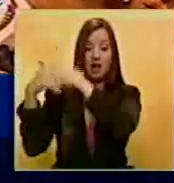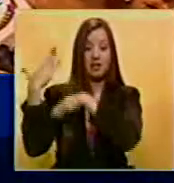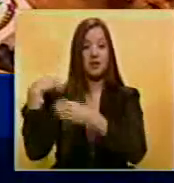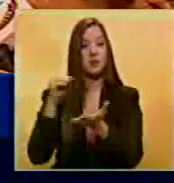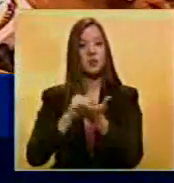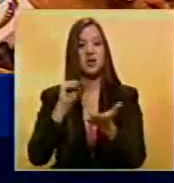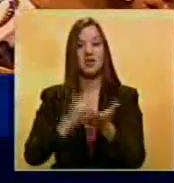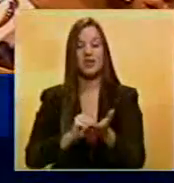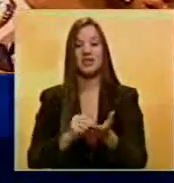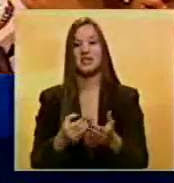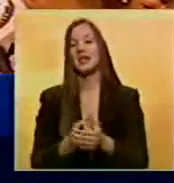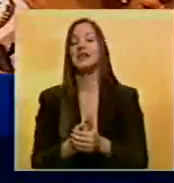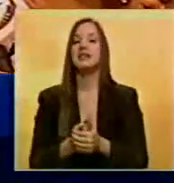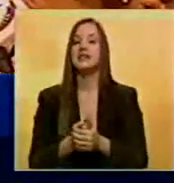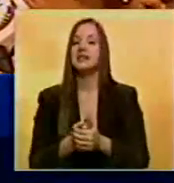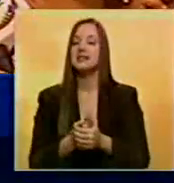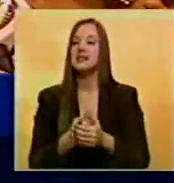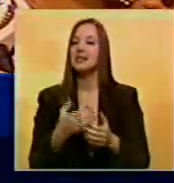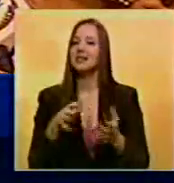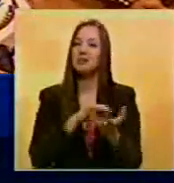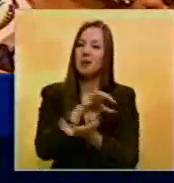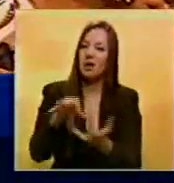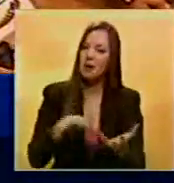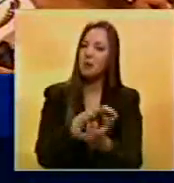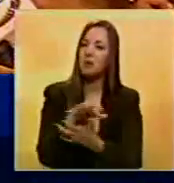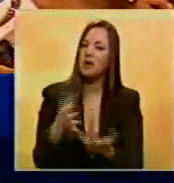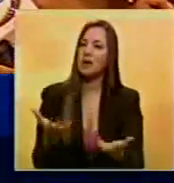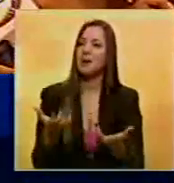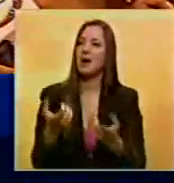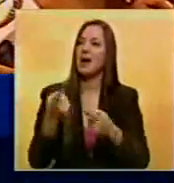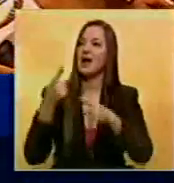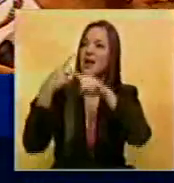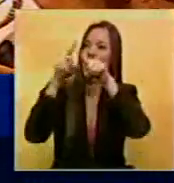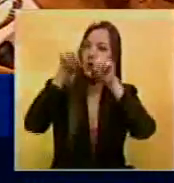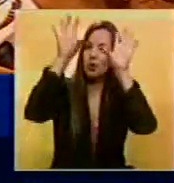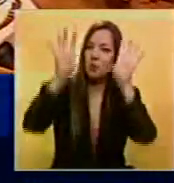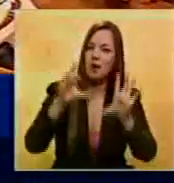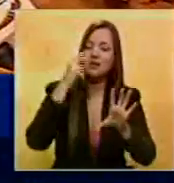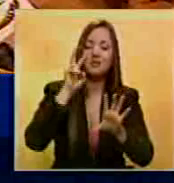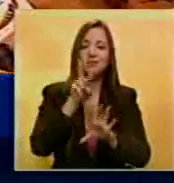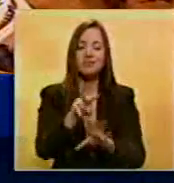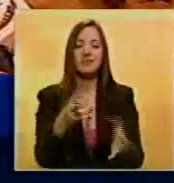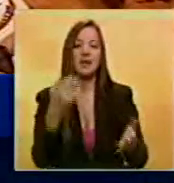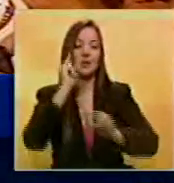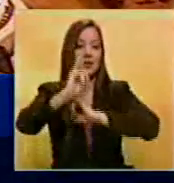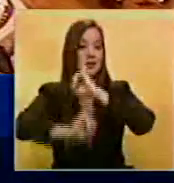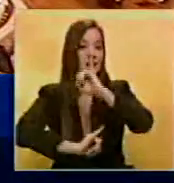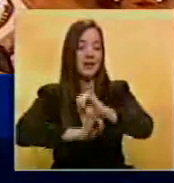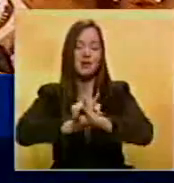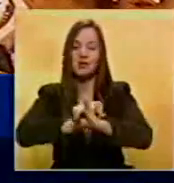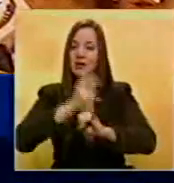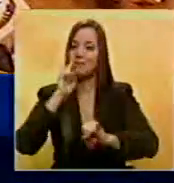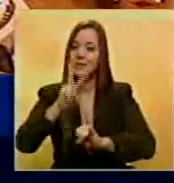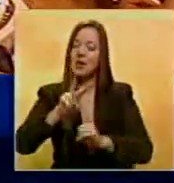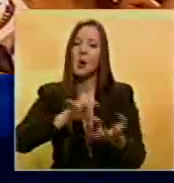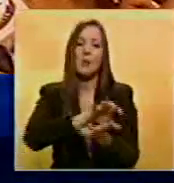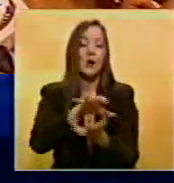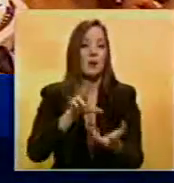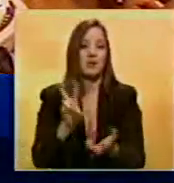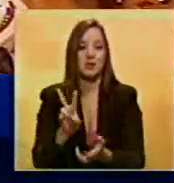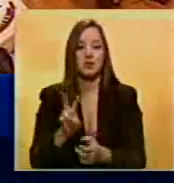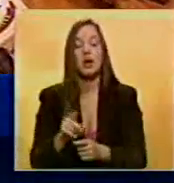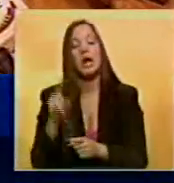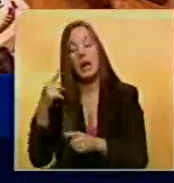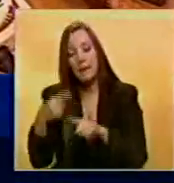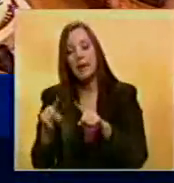veces estigmatizado a nivel internacional. Y finalmente esa es la vía para tratar de zanjar